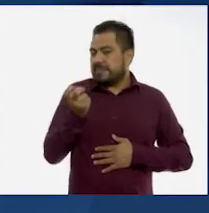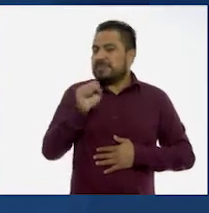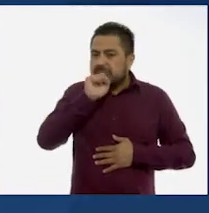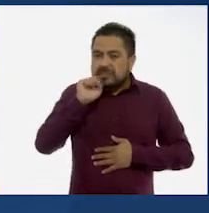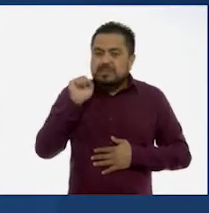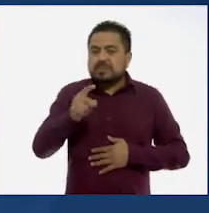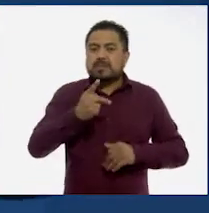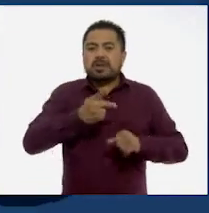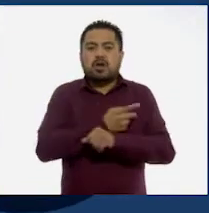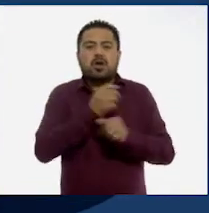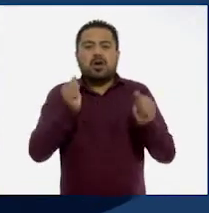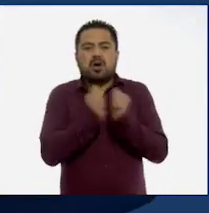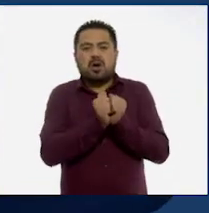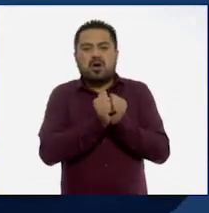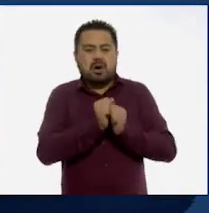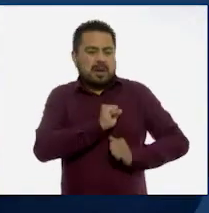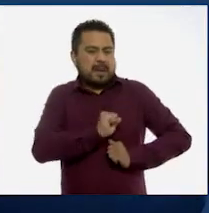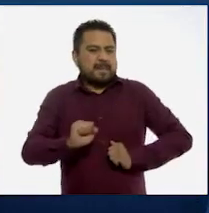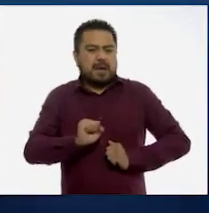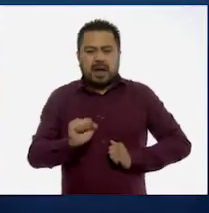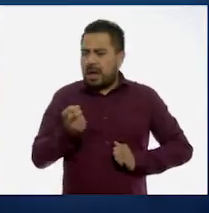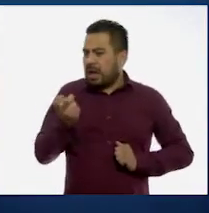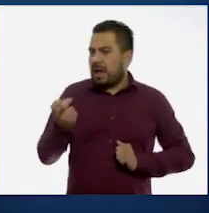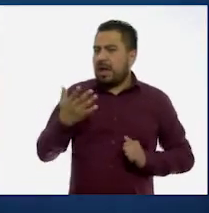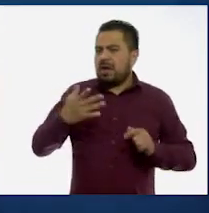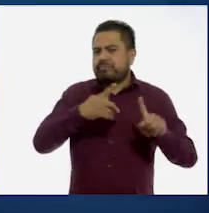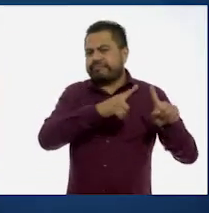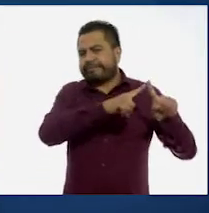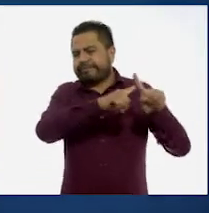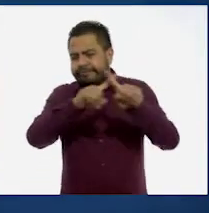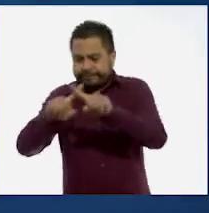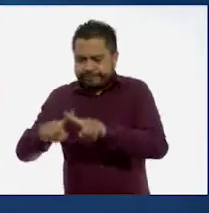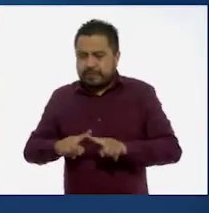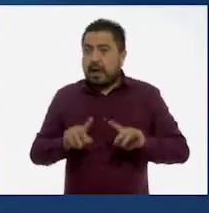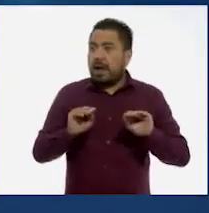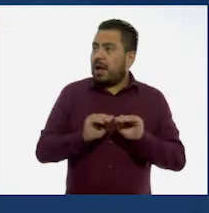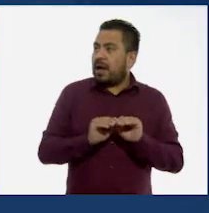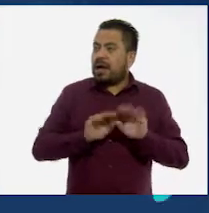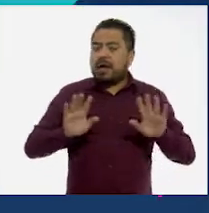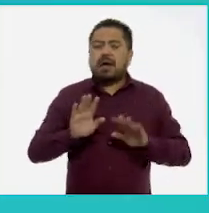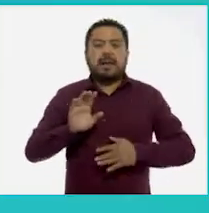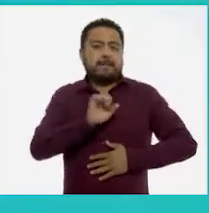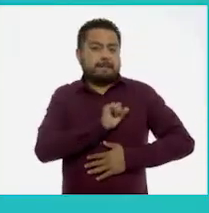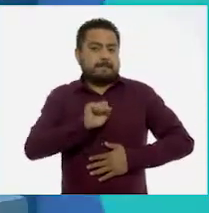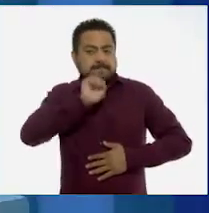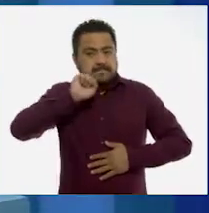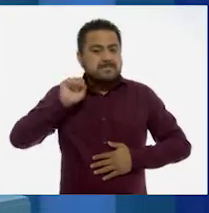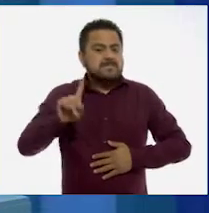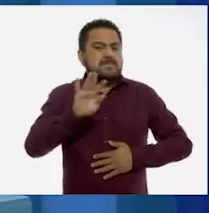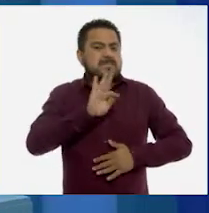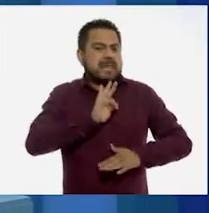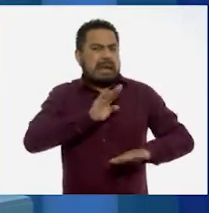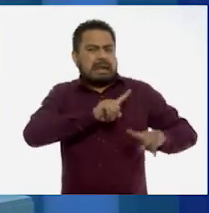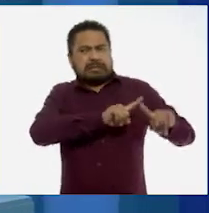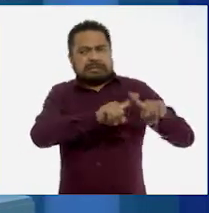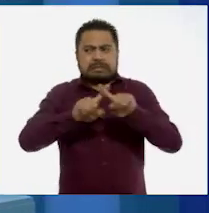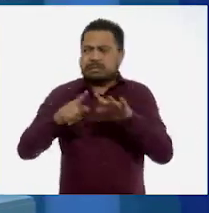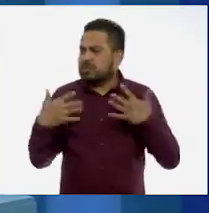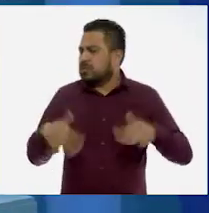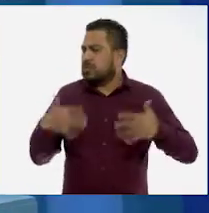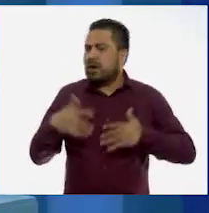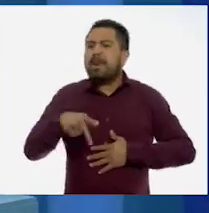mismo va a pasar con los antagonistas. Vamos a tener diversidad. Claro, los antagonistas también pueden ser muy diversos.